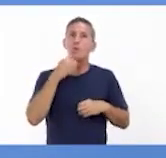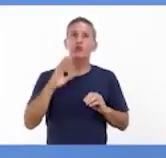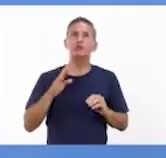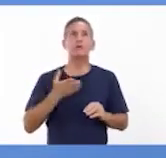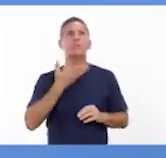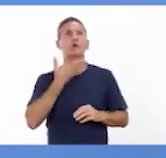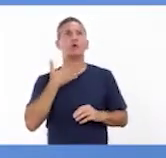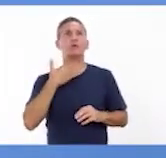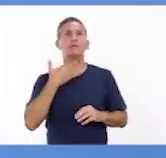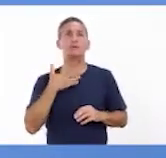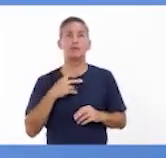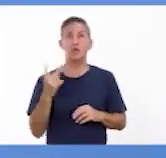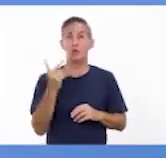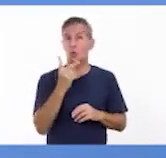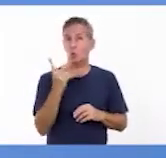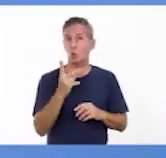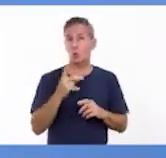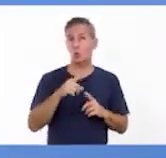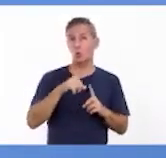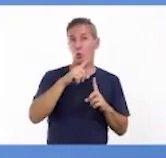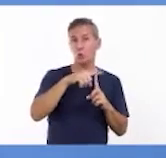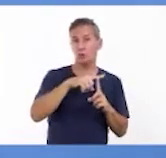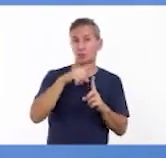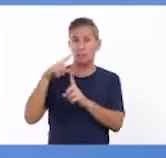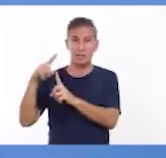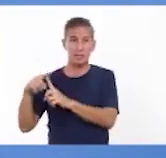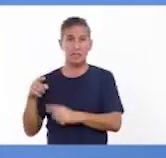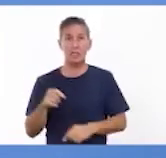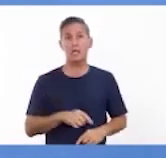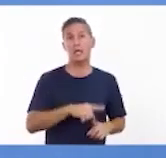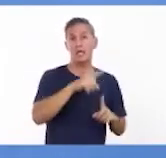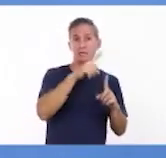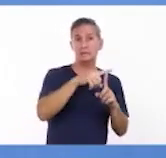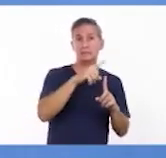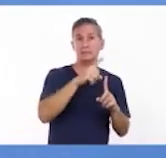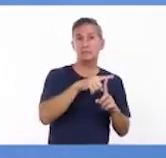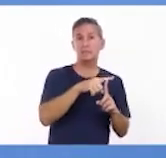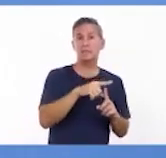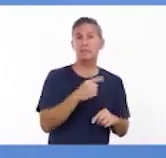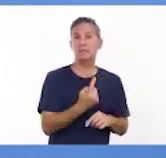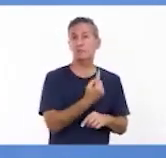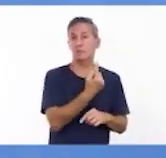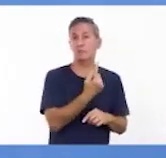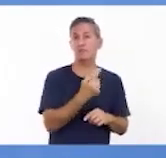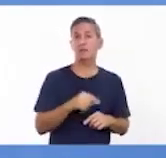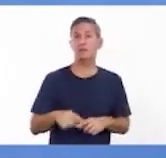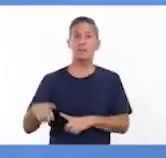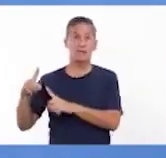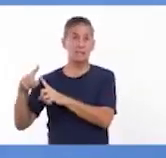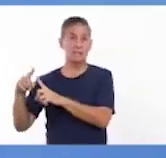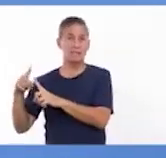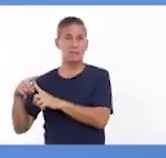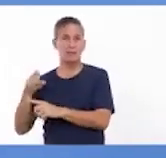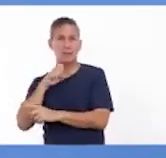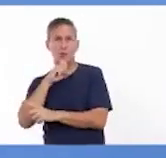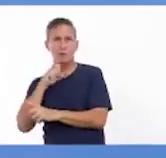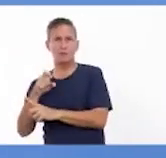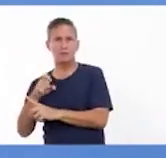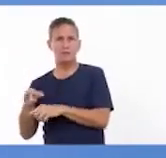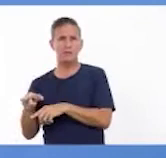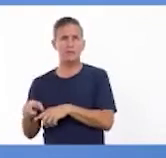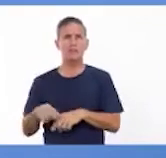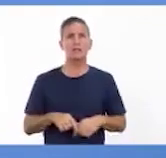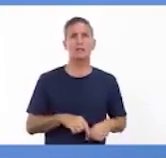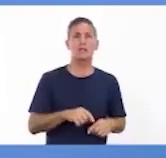Aquí igualmente están los 2 tiempos, tiempos simples y tiempos compuestos. Dentro de los tiempos